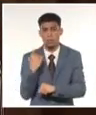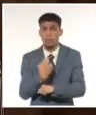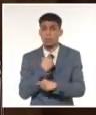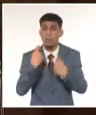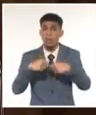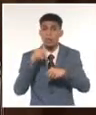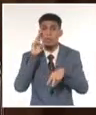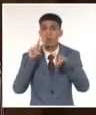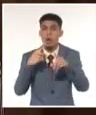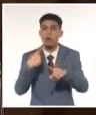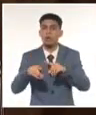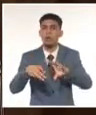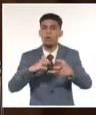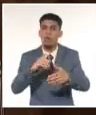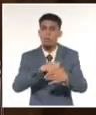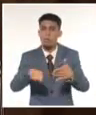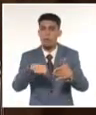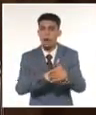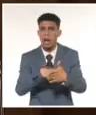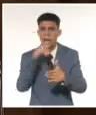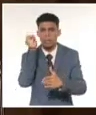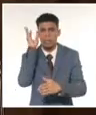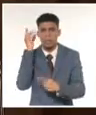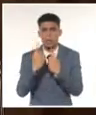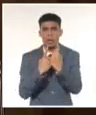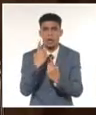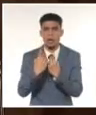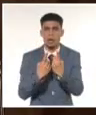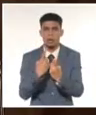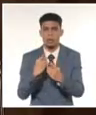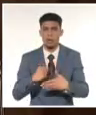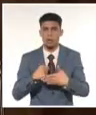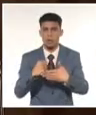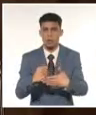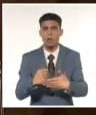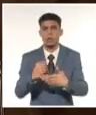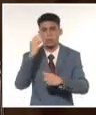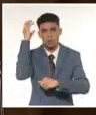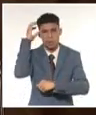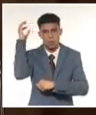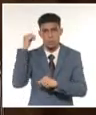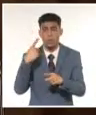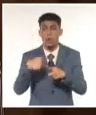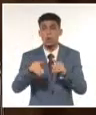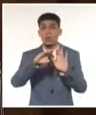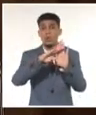derechos fundamentales de la sociedad. Otros programas que se vieron duramente